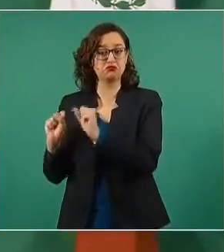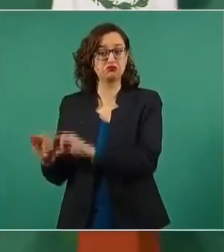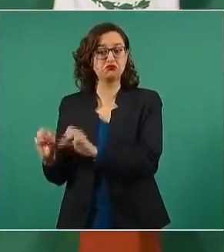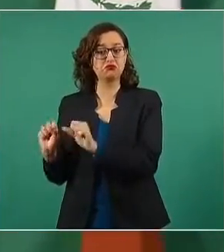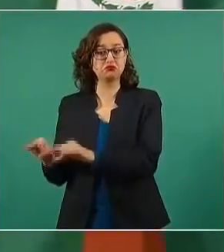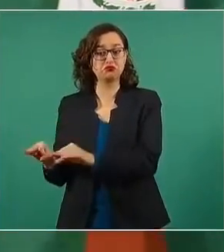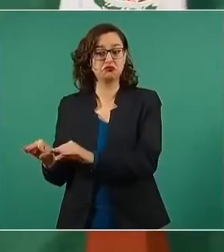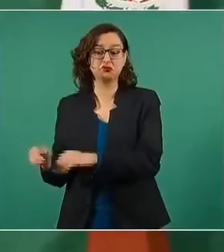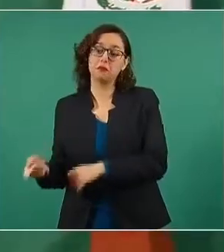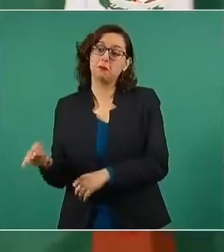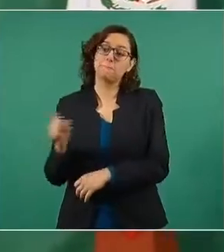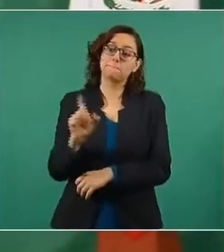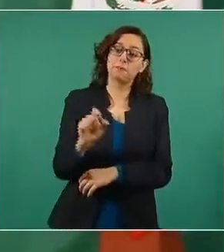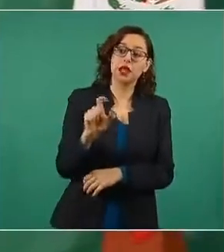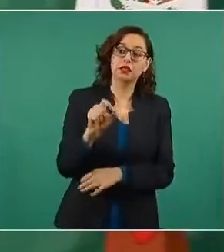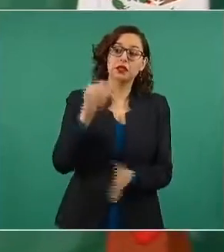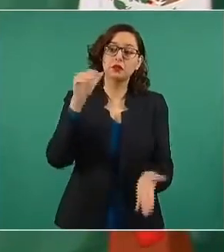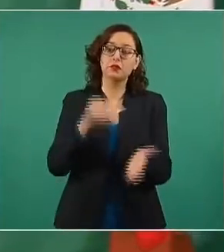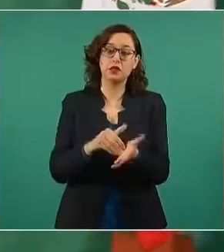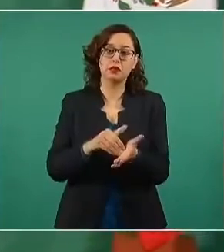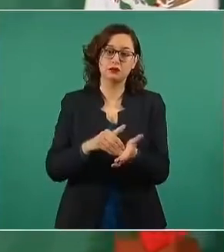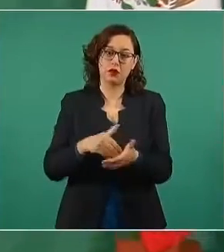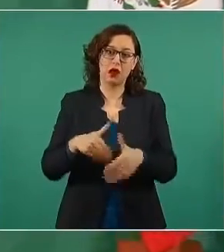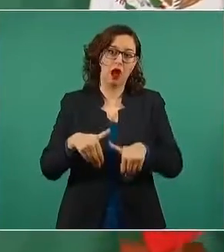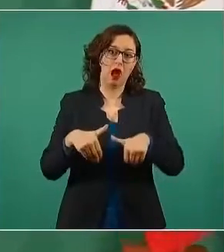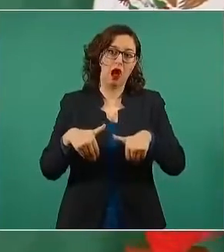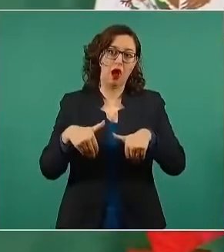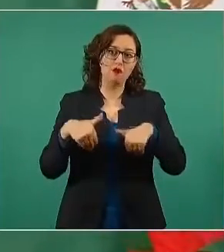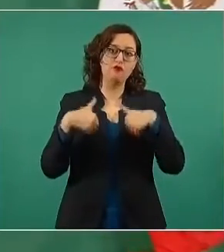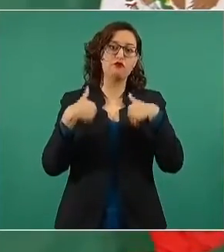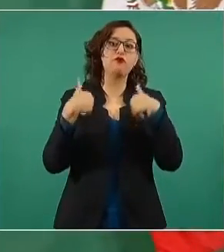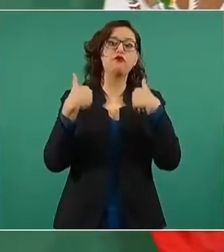20,000 elementos eran operativos,